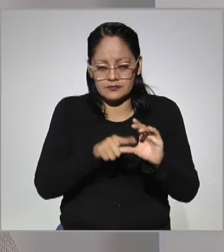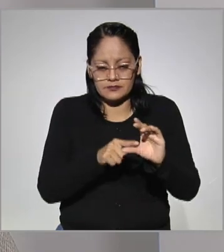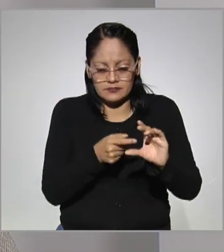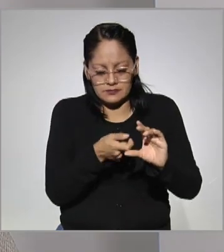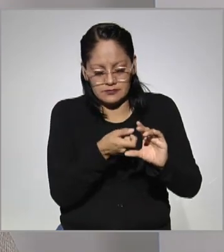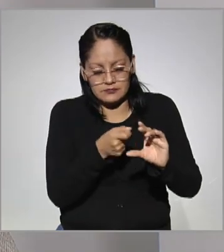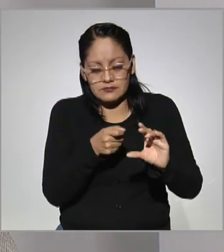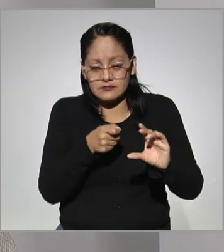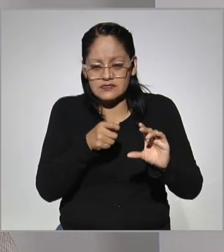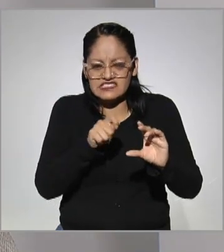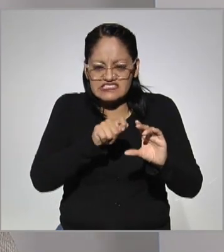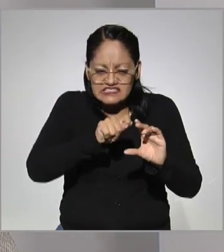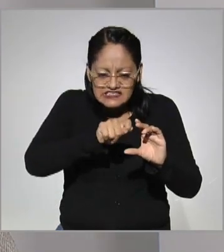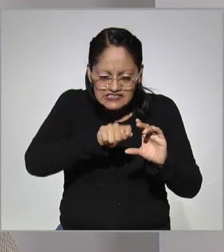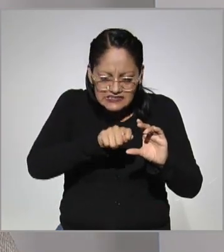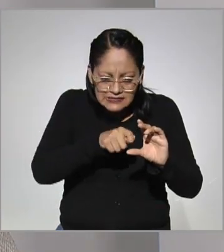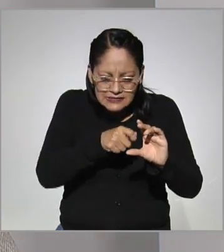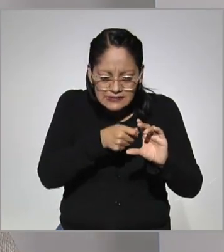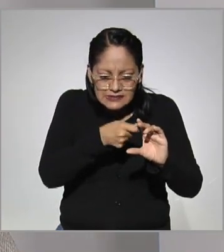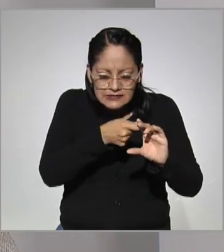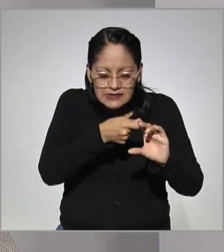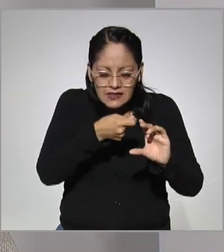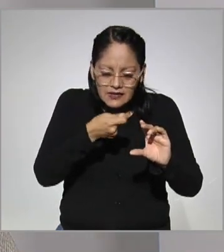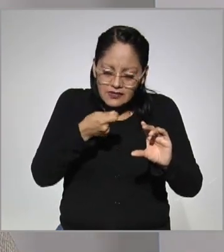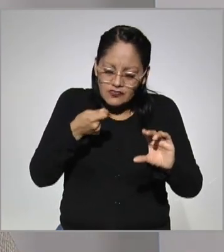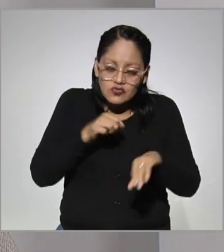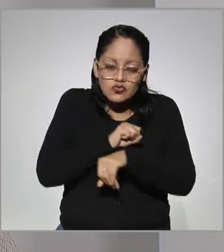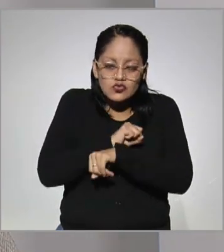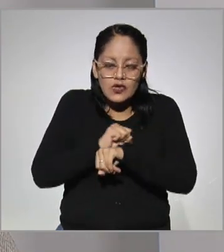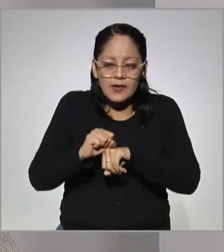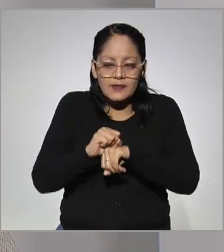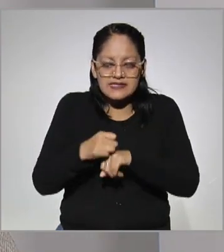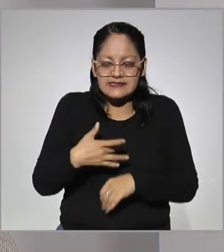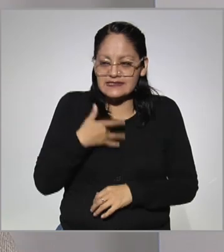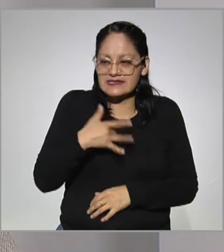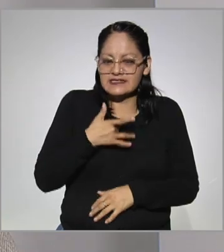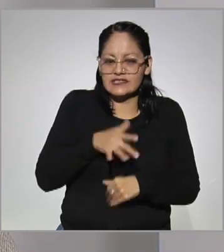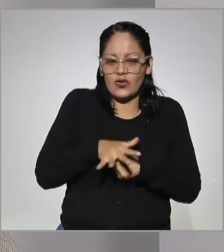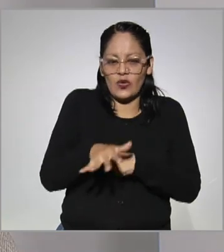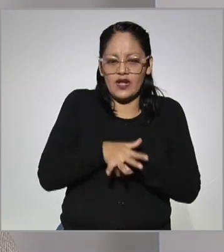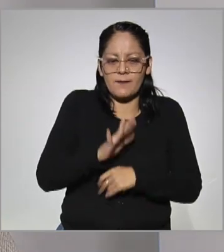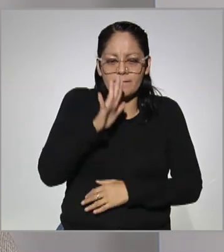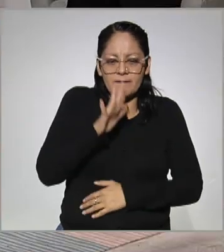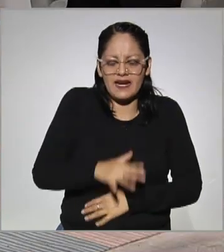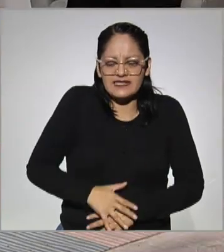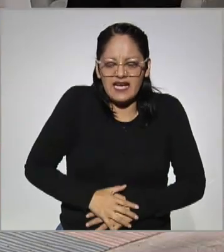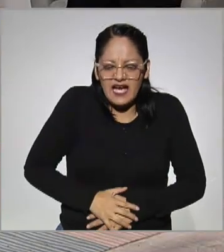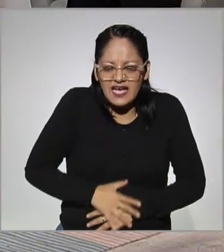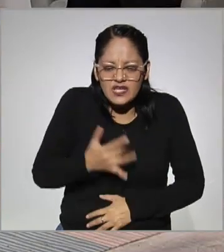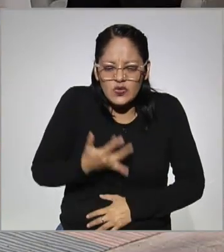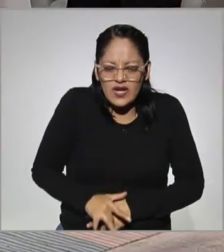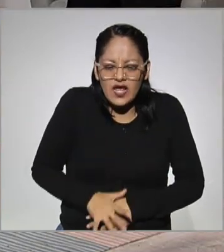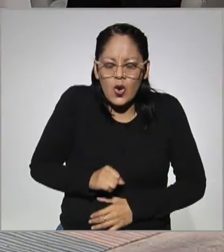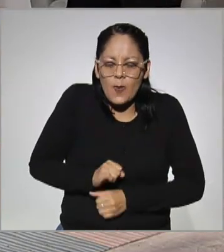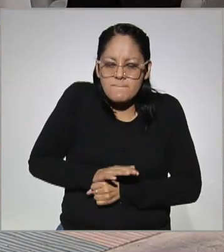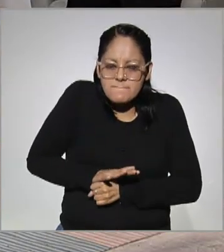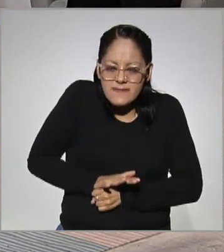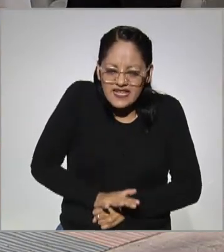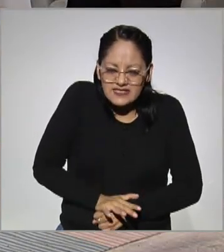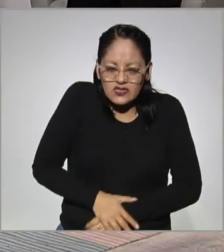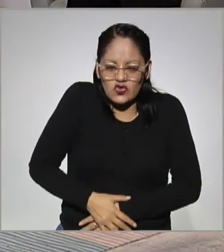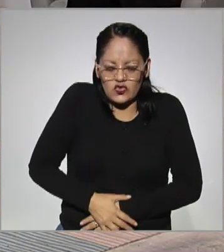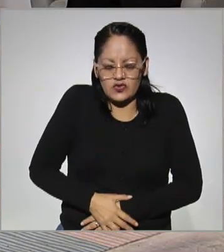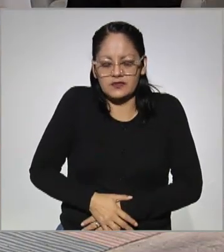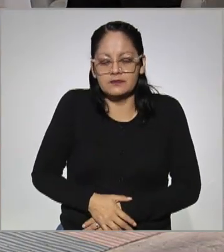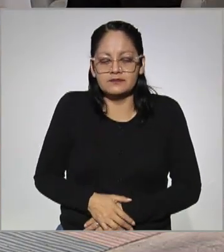un cepillado superficial. Entonces, ¿qué sensación pueden llegar a tener? Como un poquito de cólico o presión arriba del pubis,